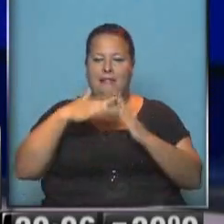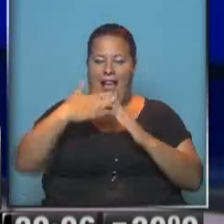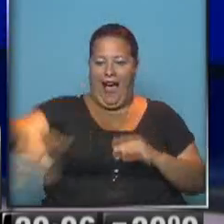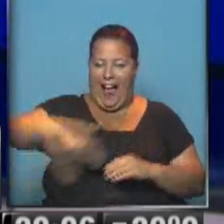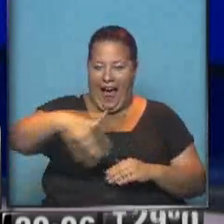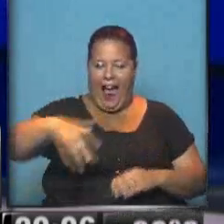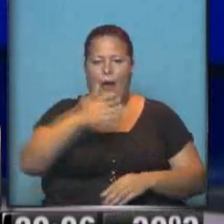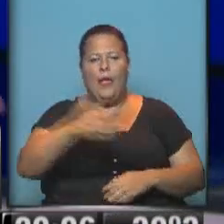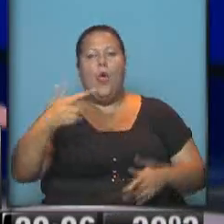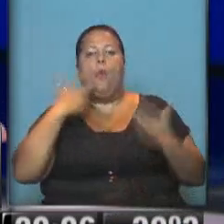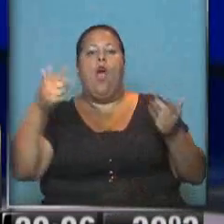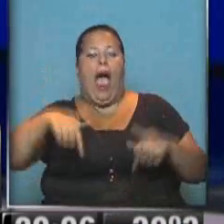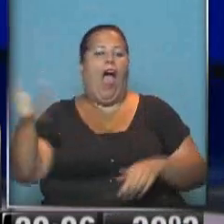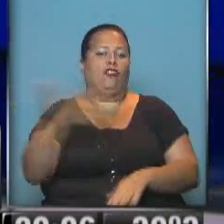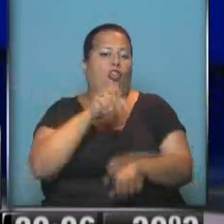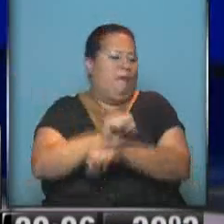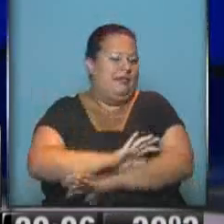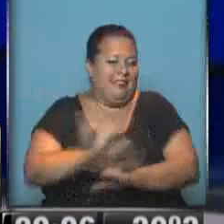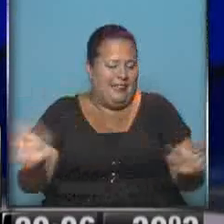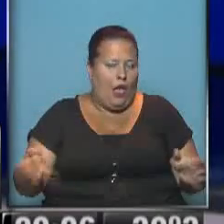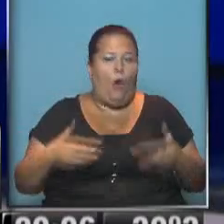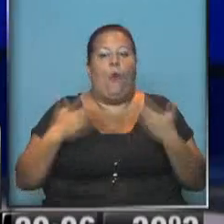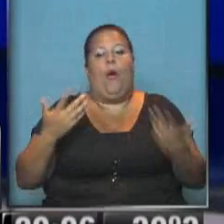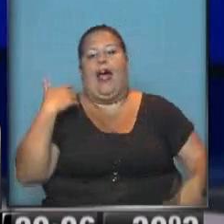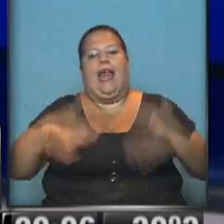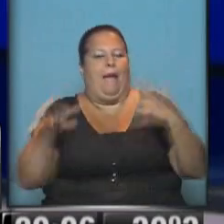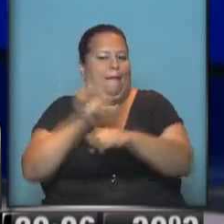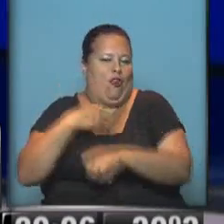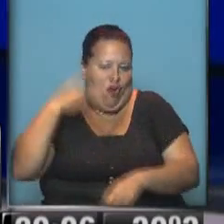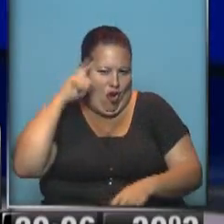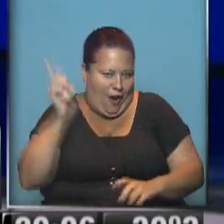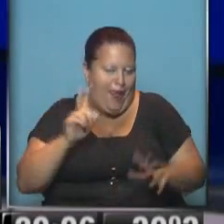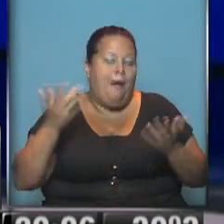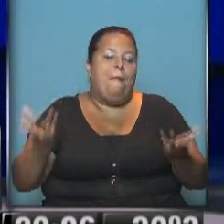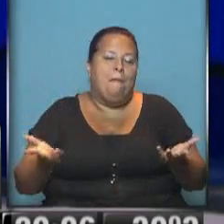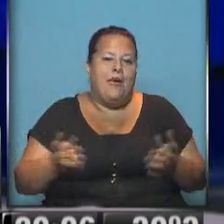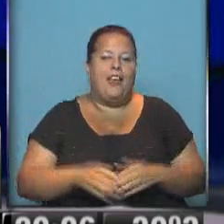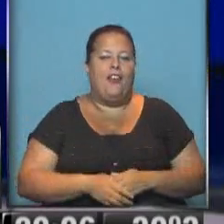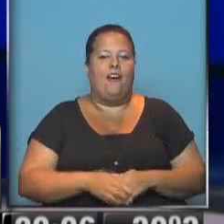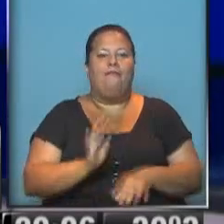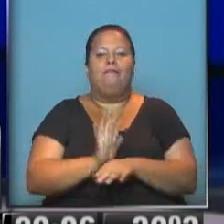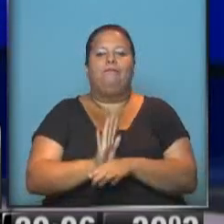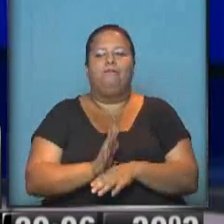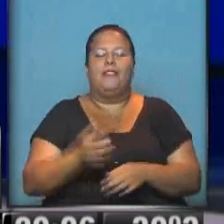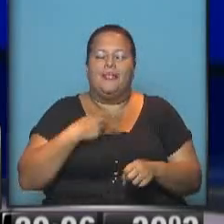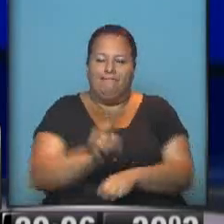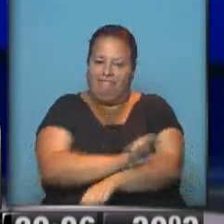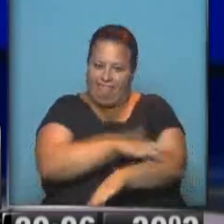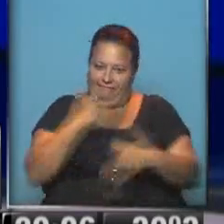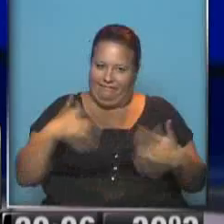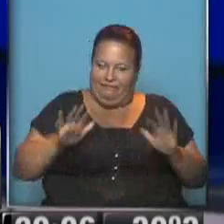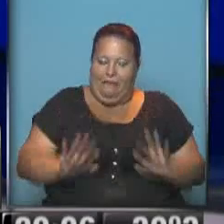la gente me decía, bueno, ahora van a ir presos, ya está. Le digo, bueno, tan rápido no sé, pero bueno. O sea que me conmovió